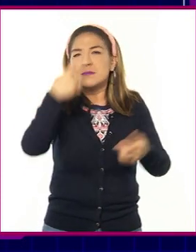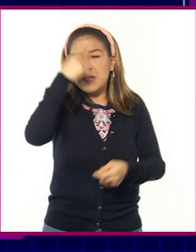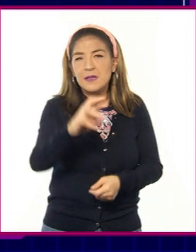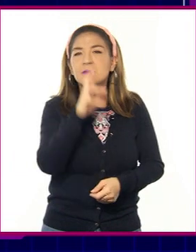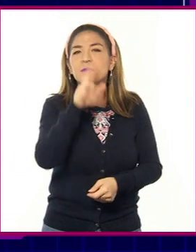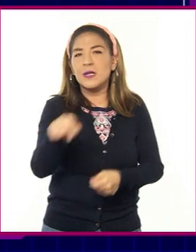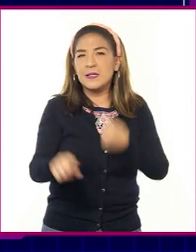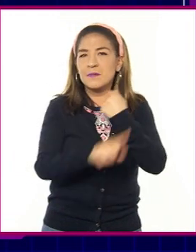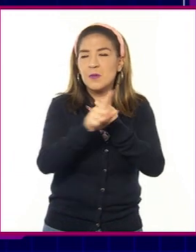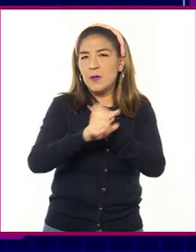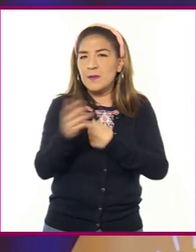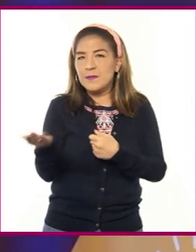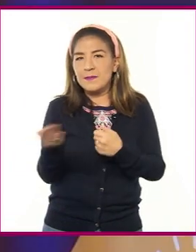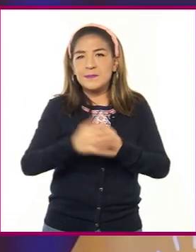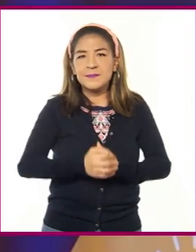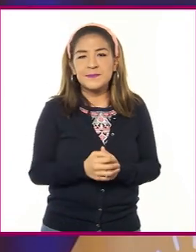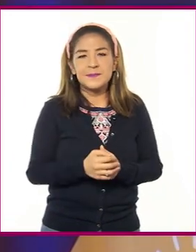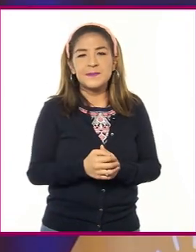este problema?